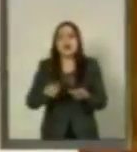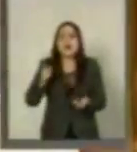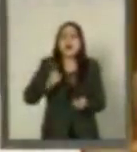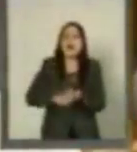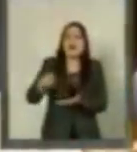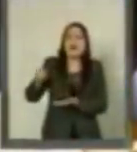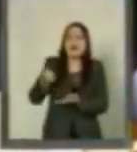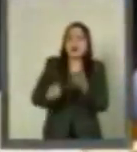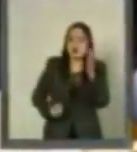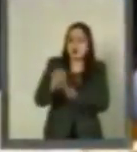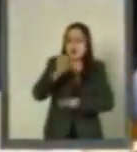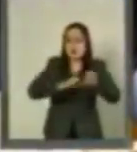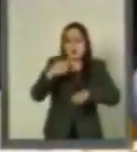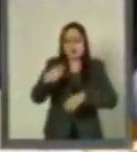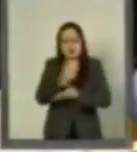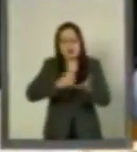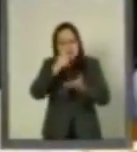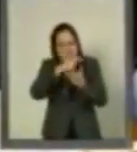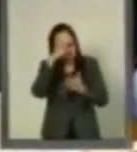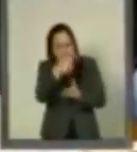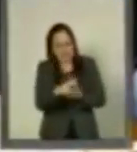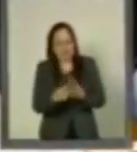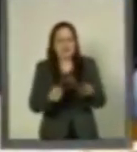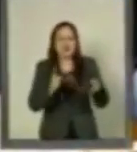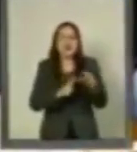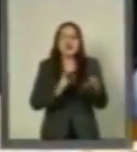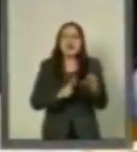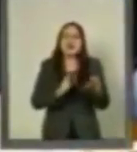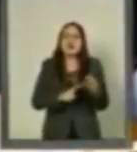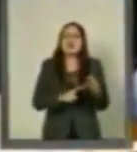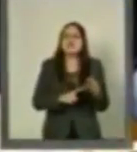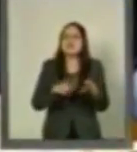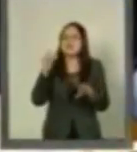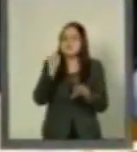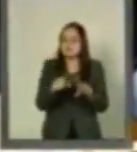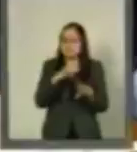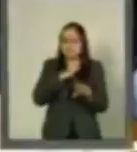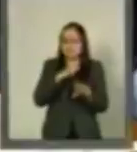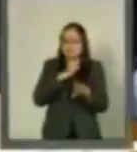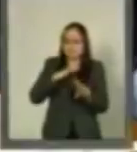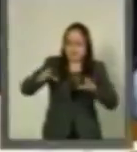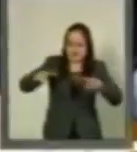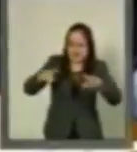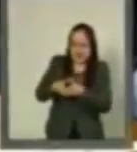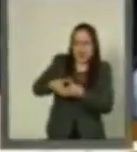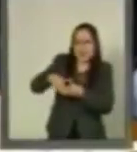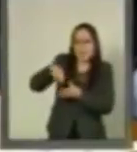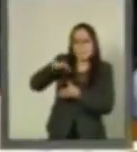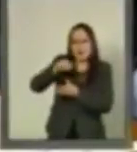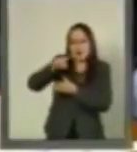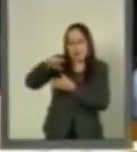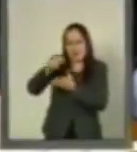Fondo del Emprendedor del Gobierno del Distrito Federal, desde la Casa de la Moneda,